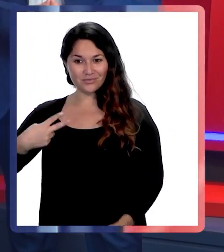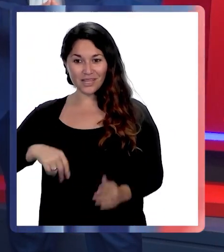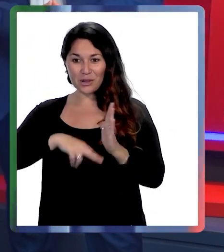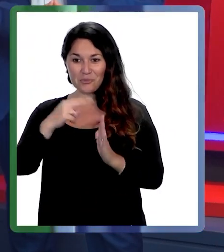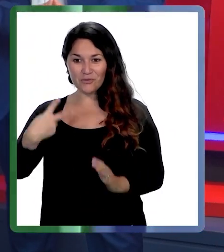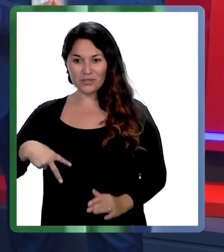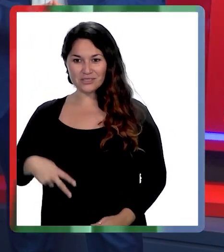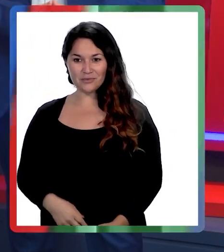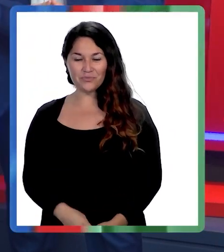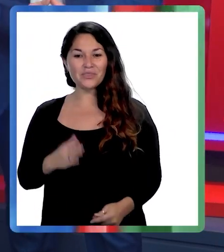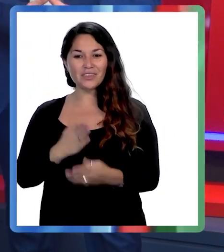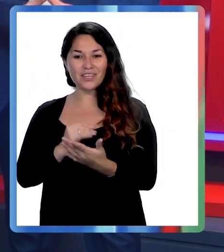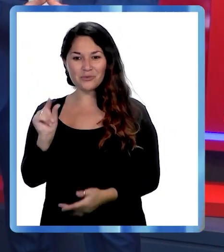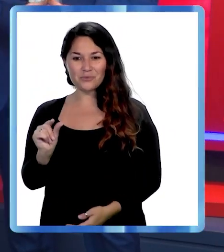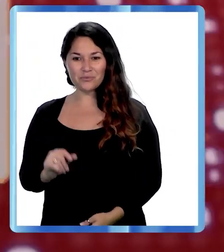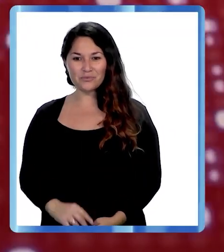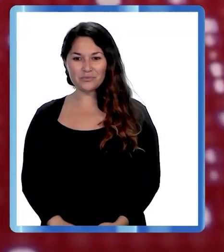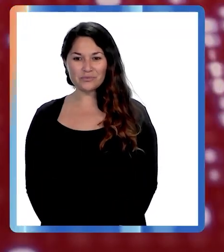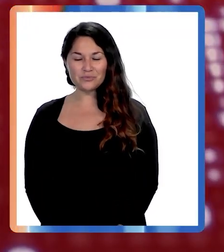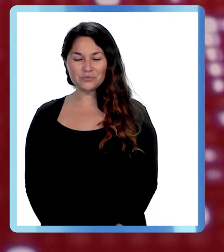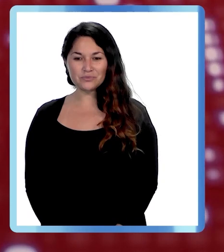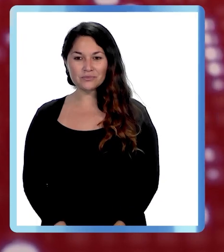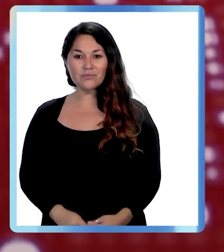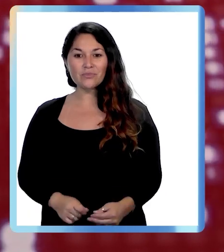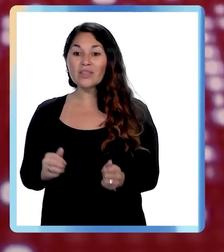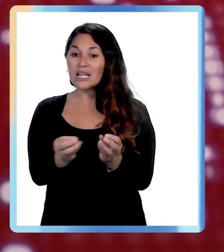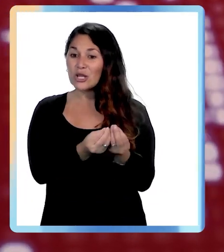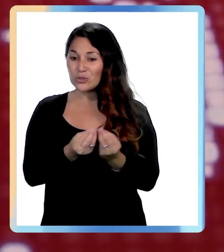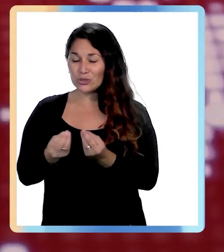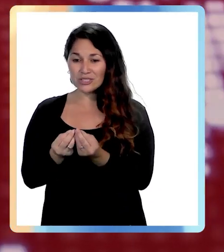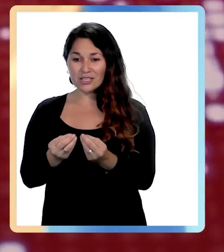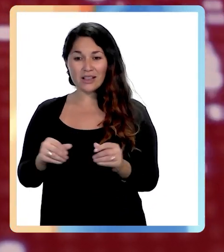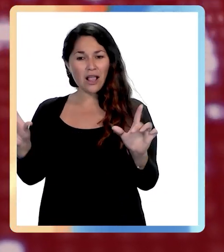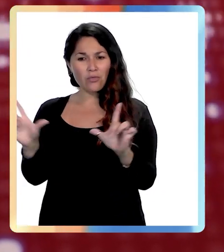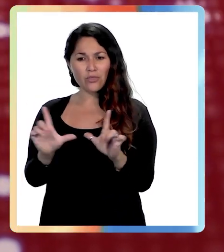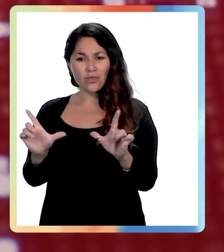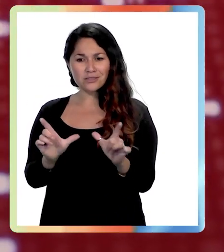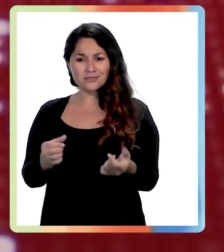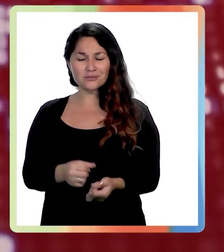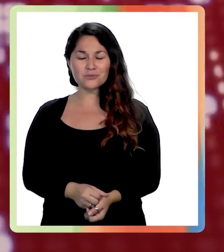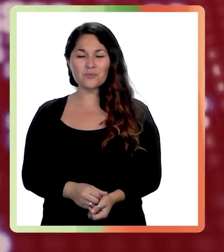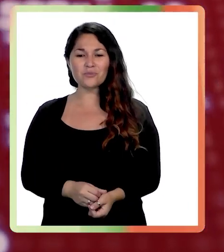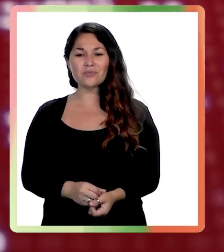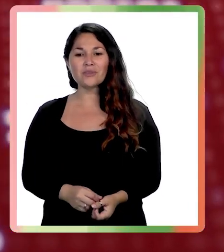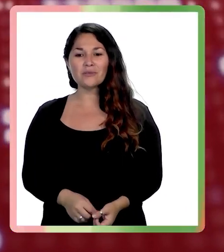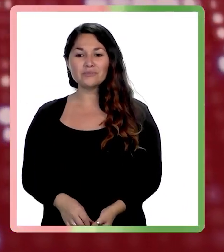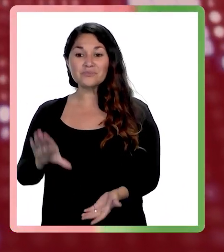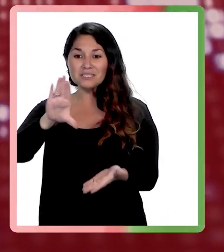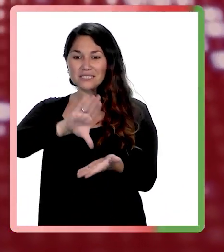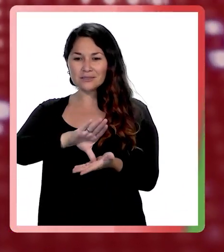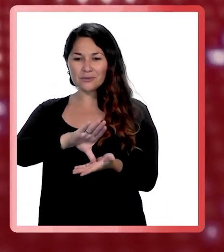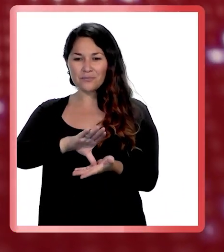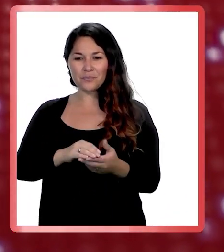Portavoz Noticias. Hasta luego. Asociación Regional de Canales de Televisión de Señal Abierta